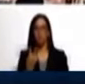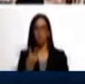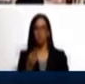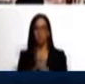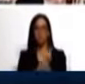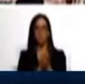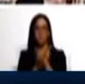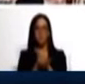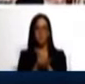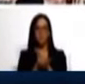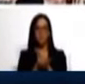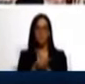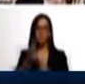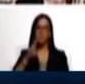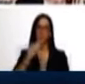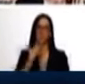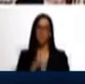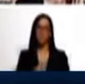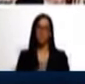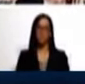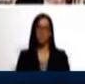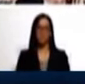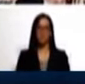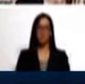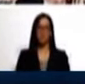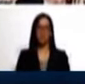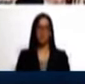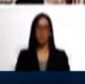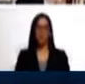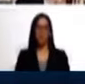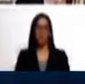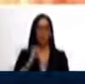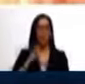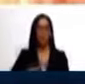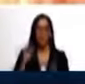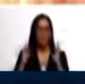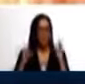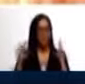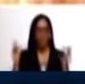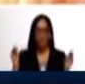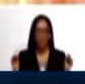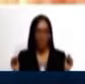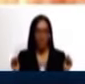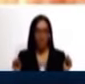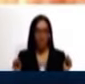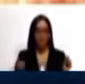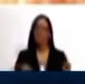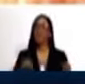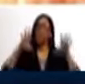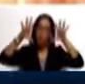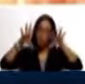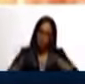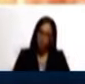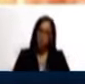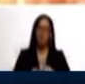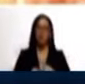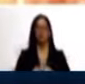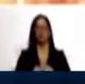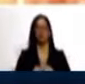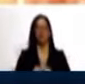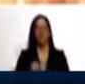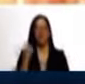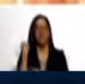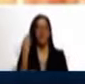eh 2019 eh Pero hay una diferencia Y es que en los